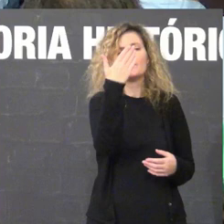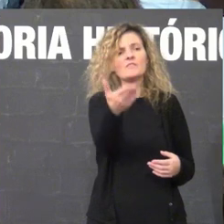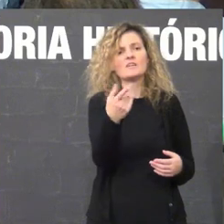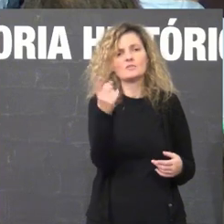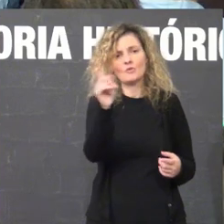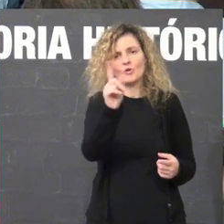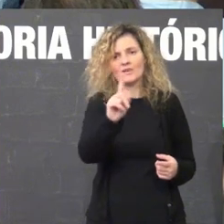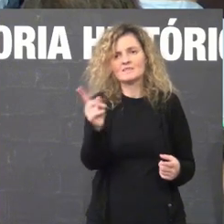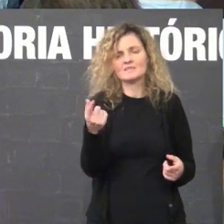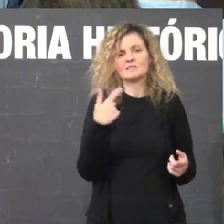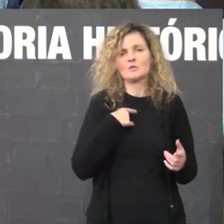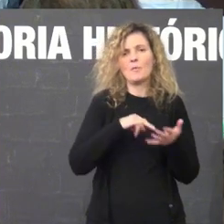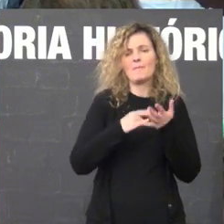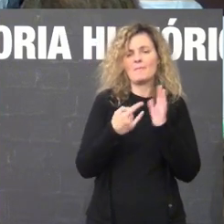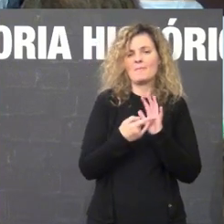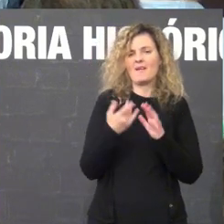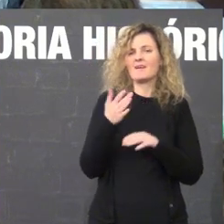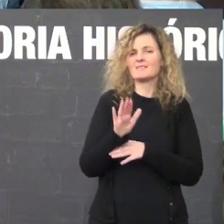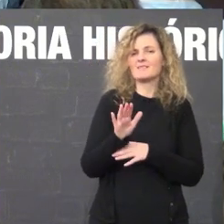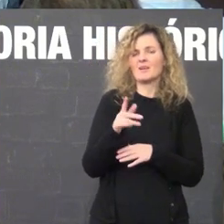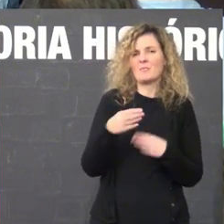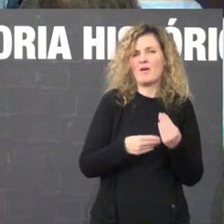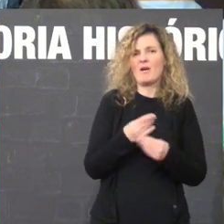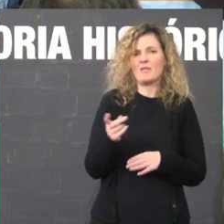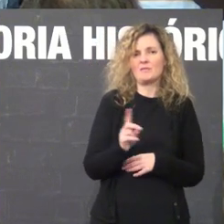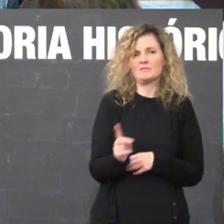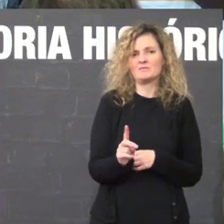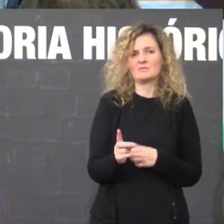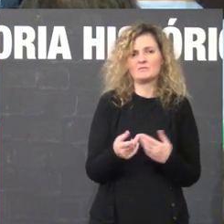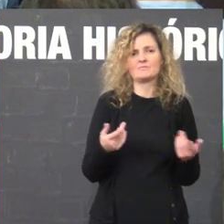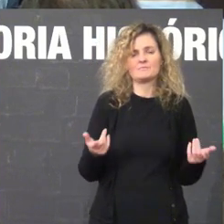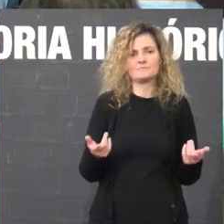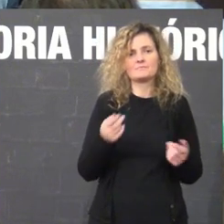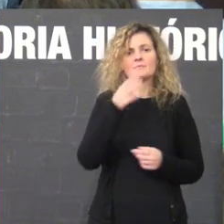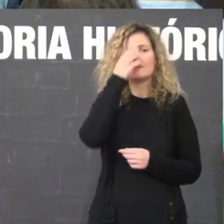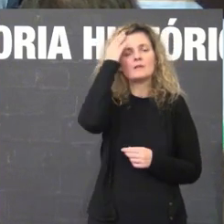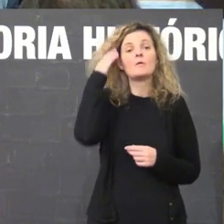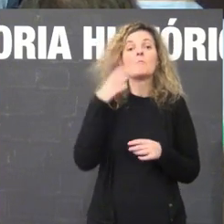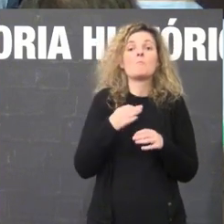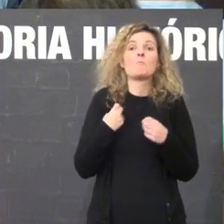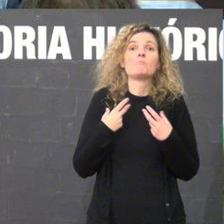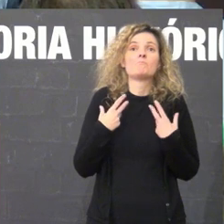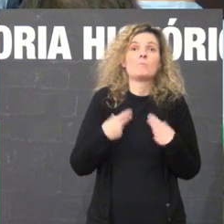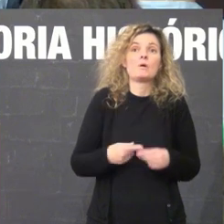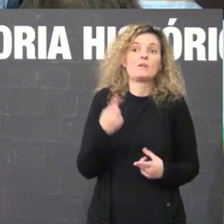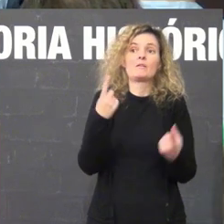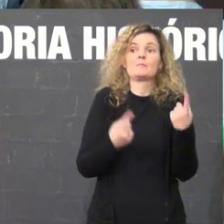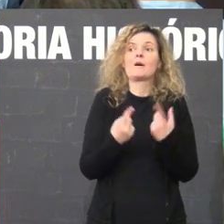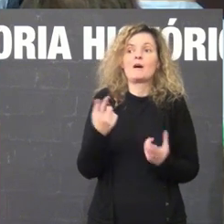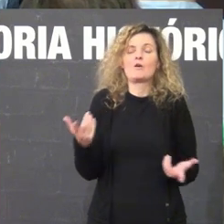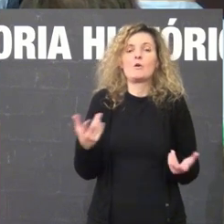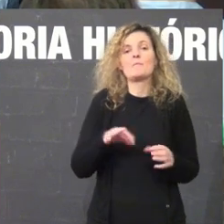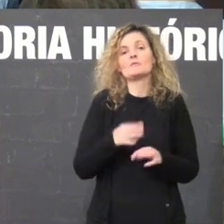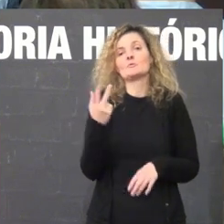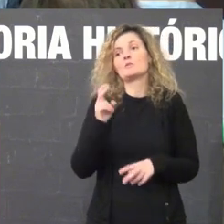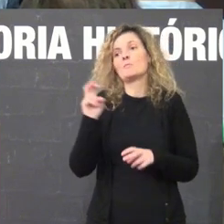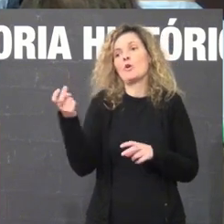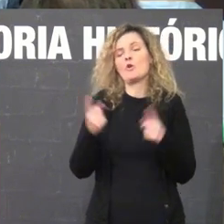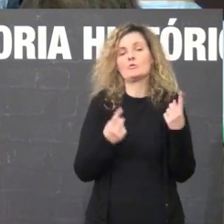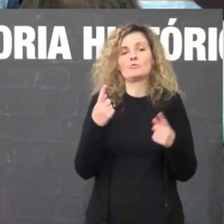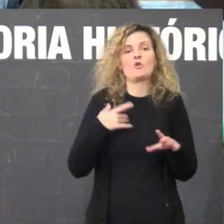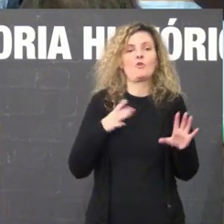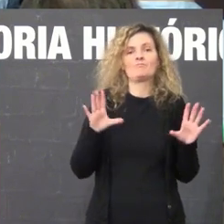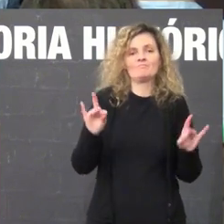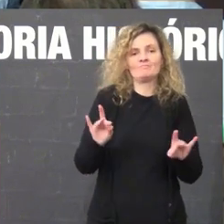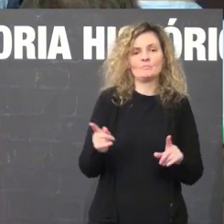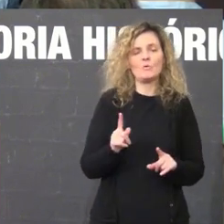no es eso No no es el planteamiento que se está haciendo por desgracia A lo mejor para algunos o por suerte para otros no voy a entrar ahí pero